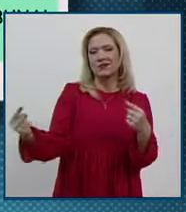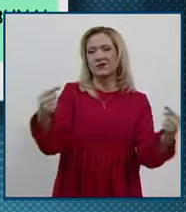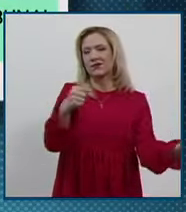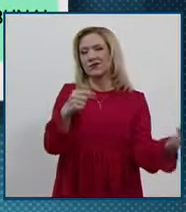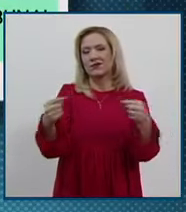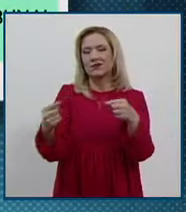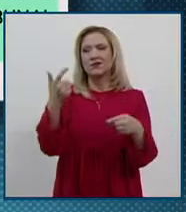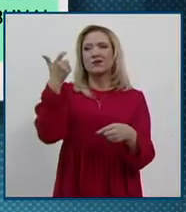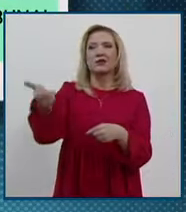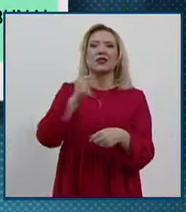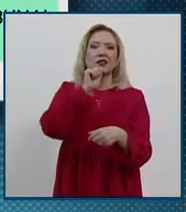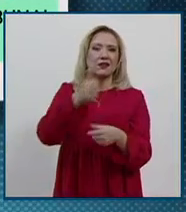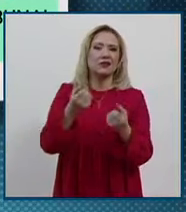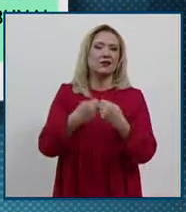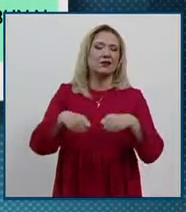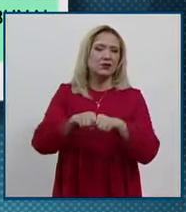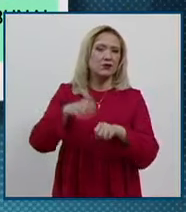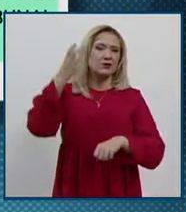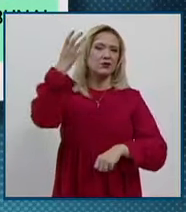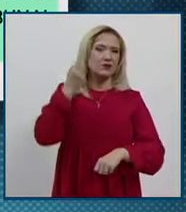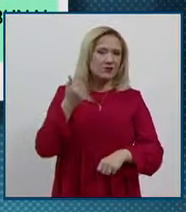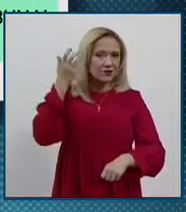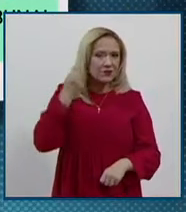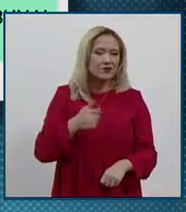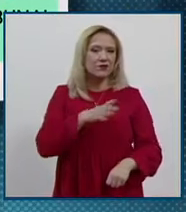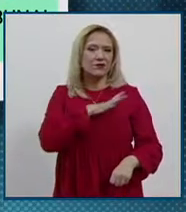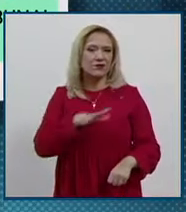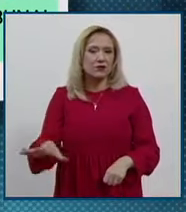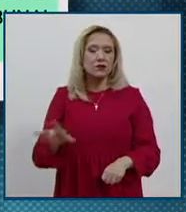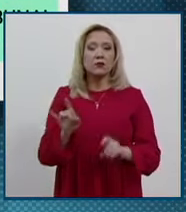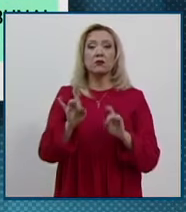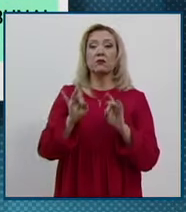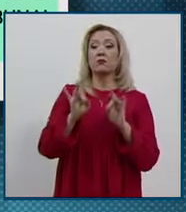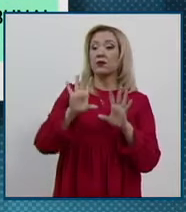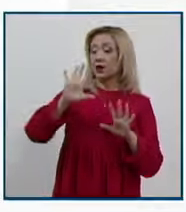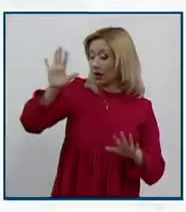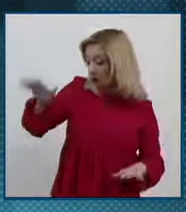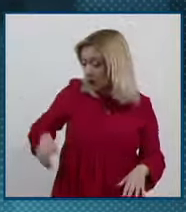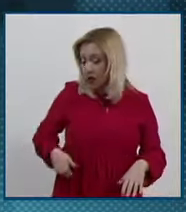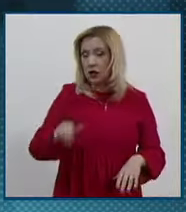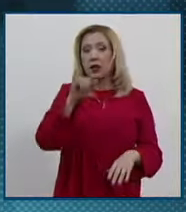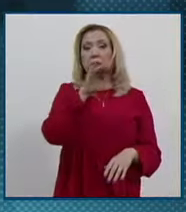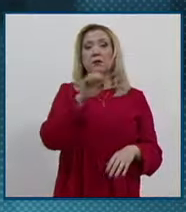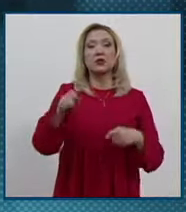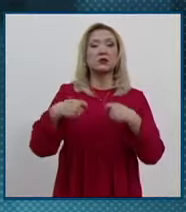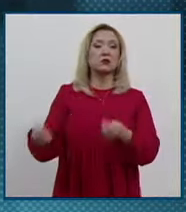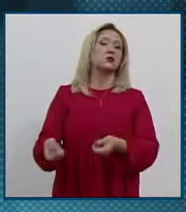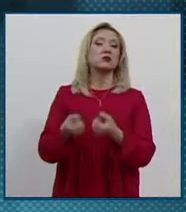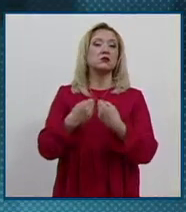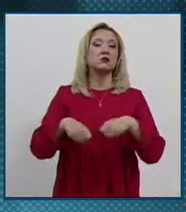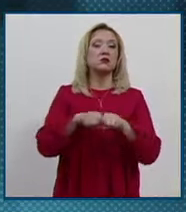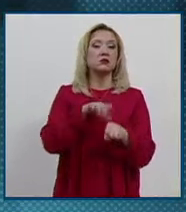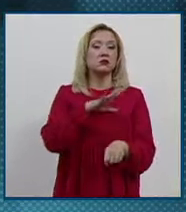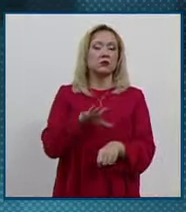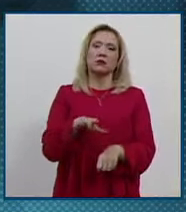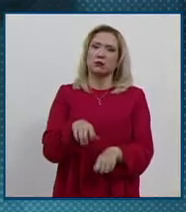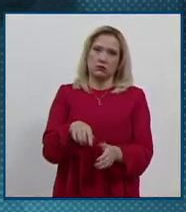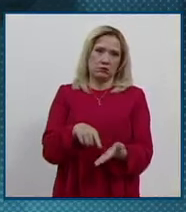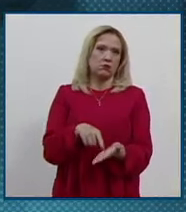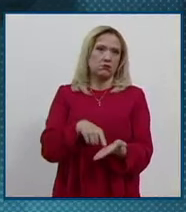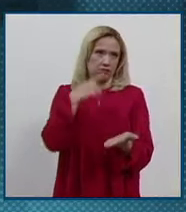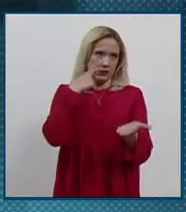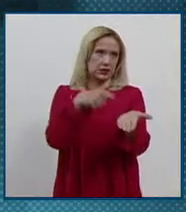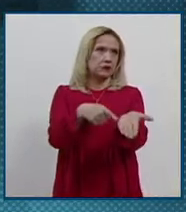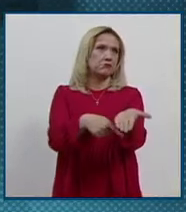seguridad social la negativa de pensión por riesgos de trabajo por el seguro social es un requisito previo para poder